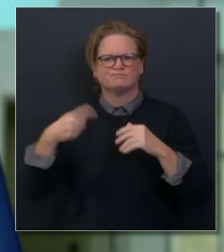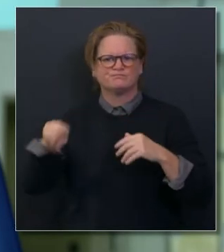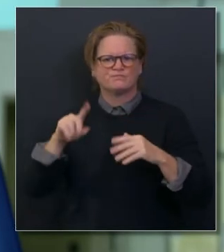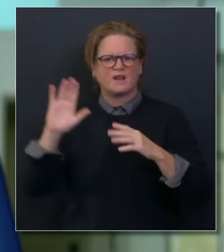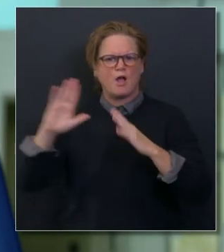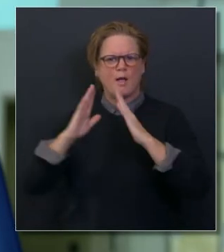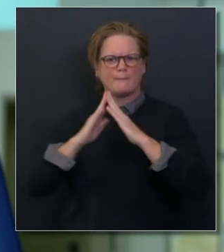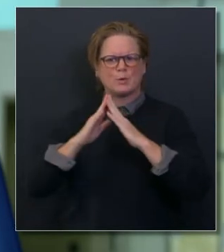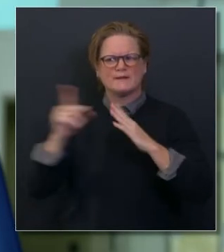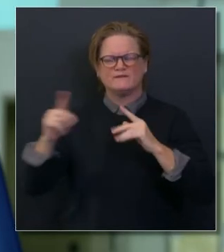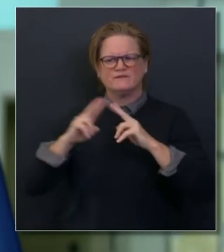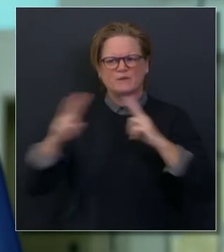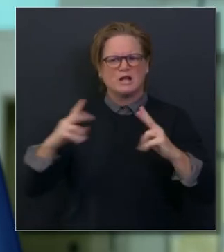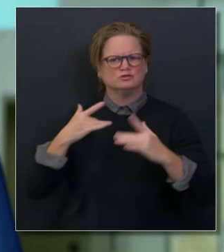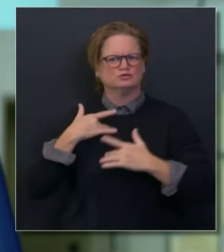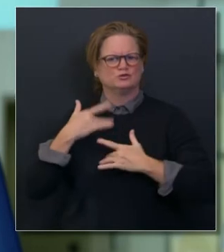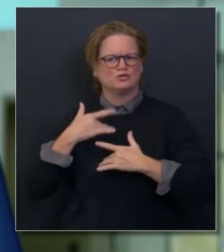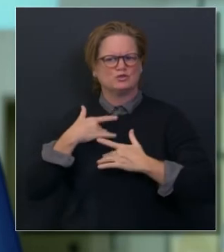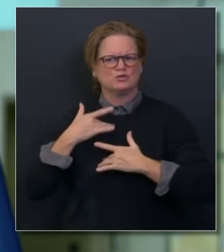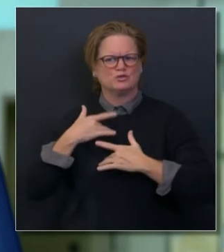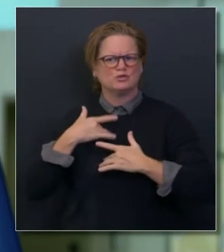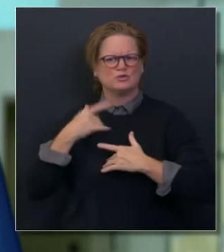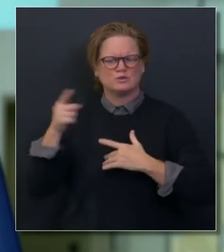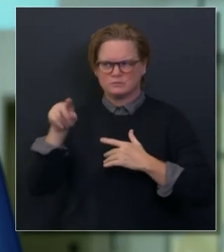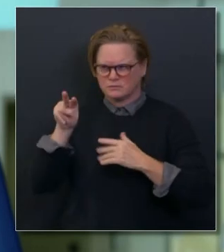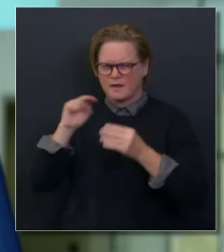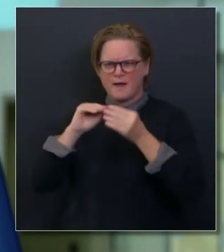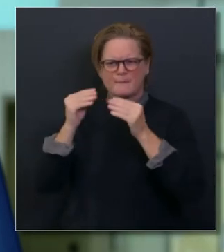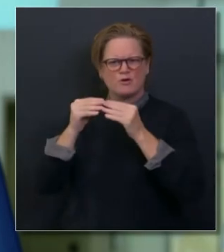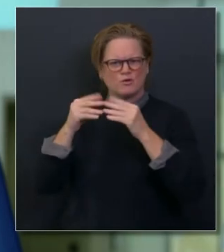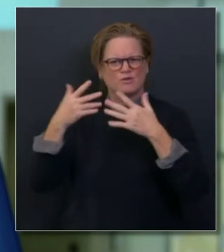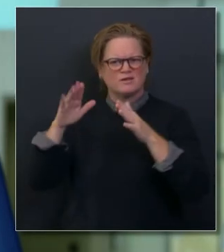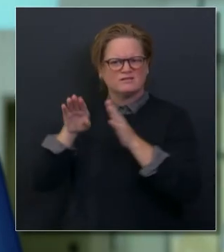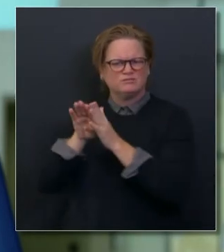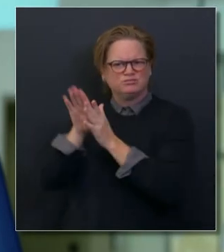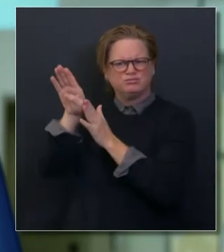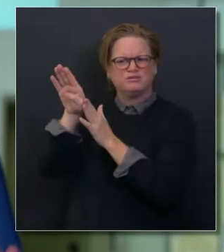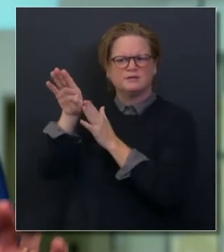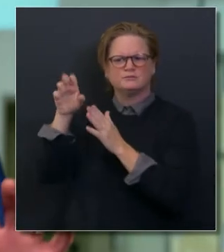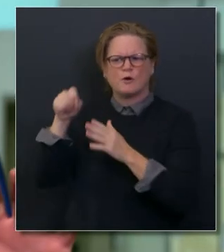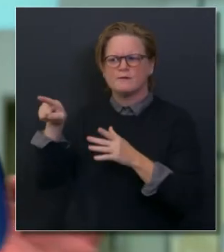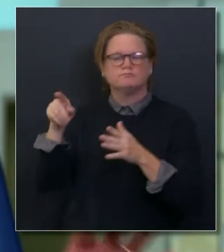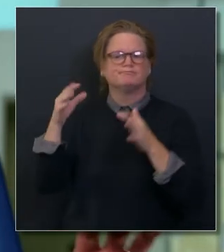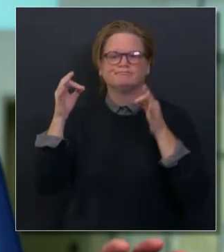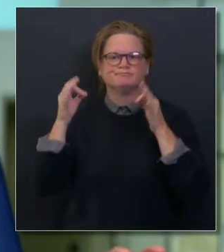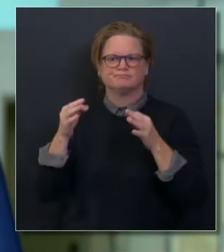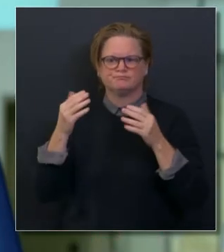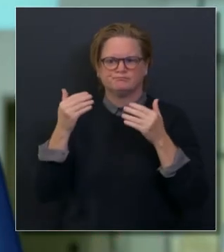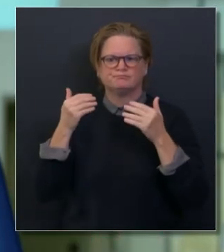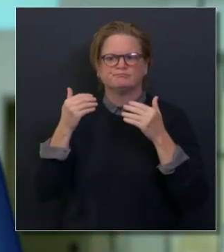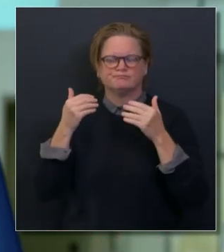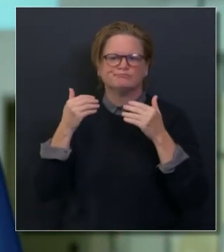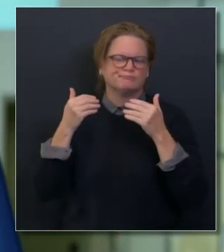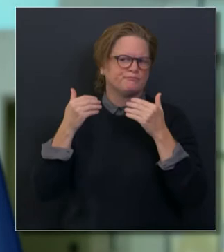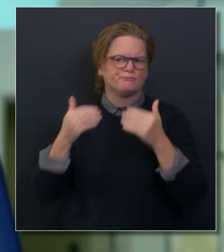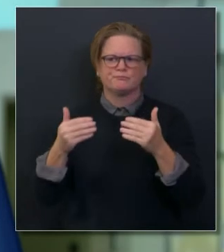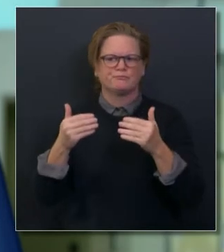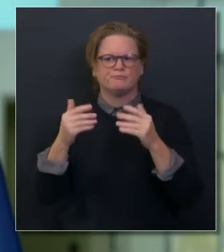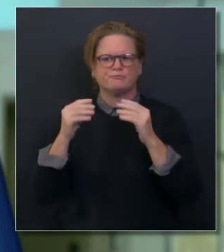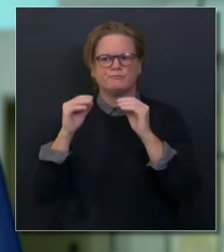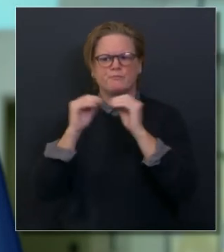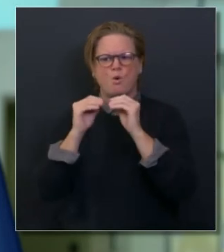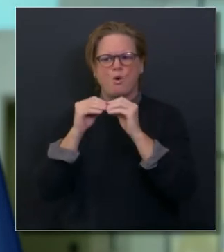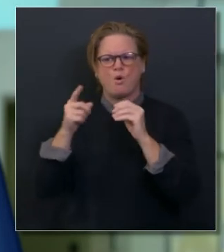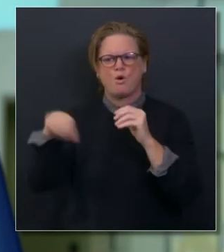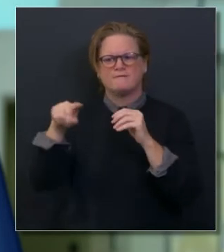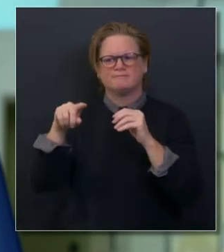órdenes por el índice de sus casos, pero hay reconocimiento en la comunidad con personas con quien entra en contacto. Cuando ven a otra